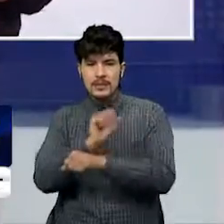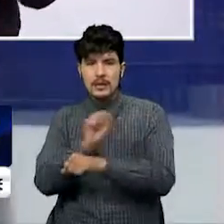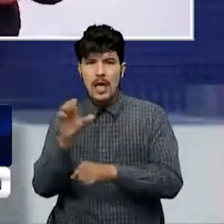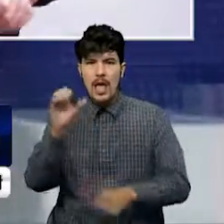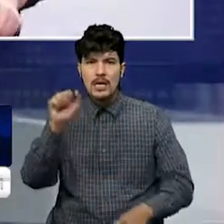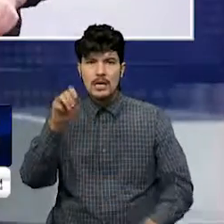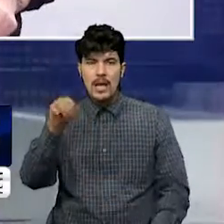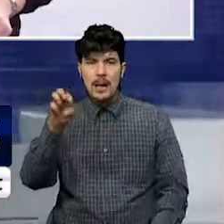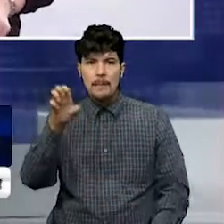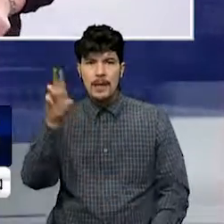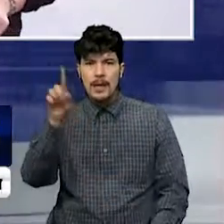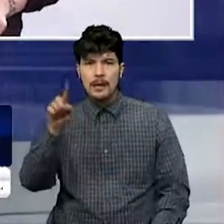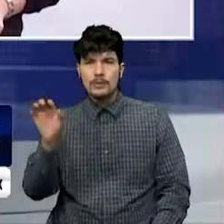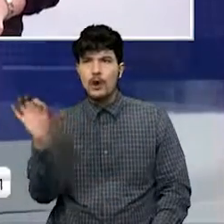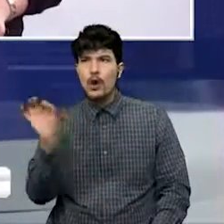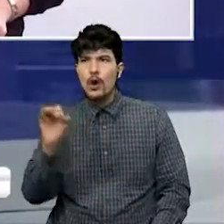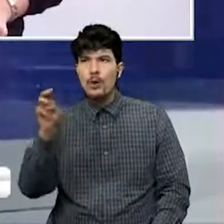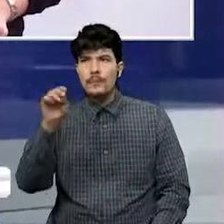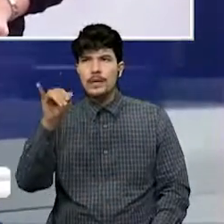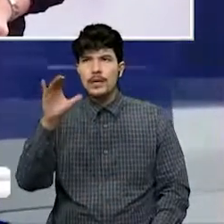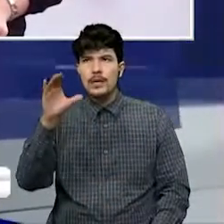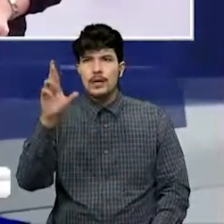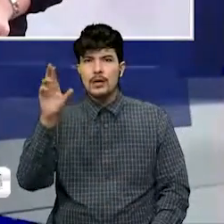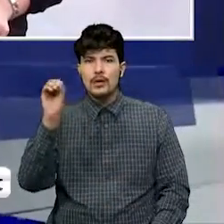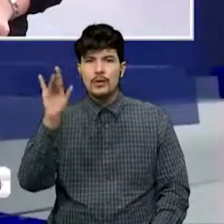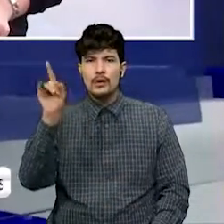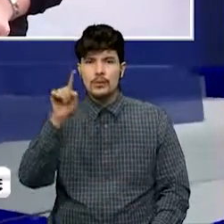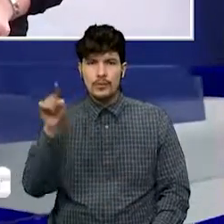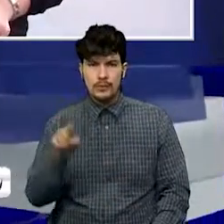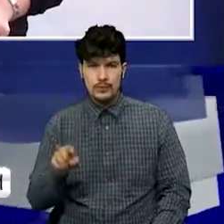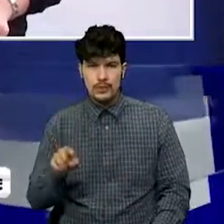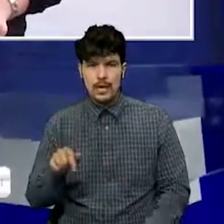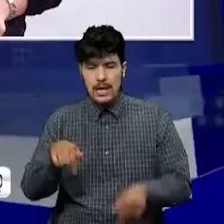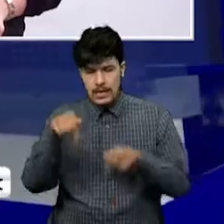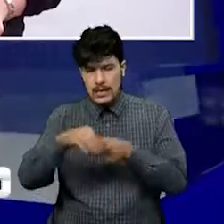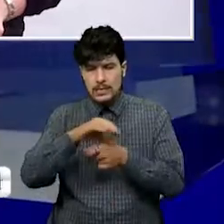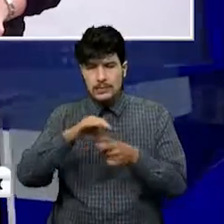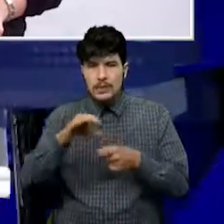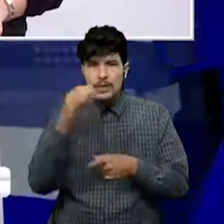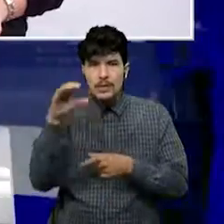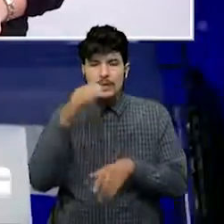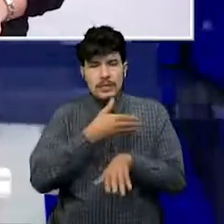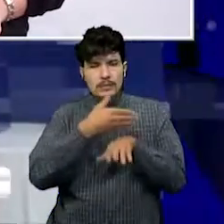y microbús en la ciudad. Esta es toda la información por el momento con la cámara de David